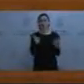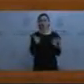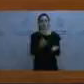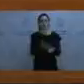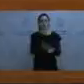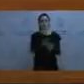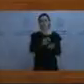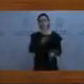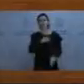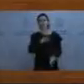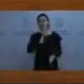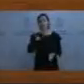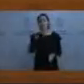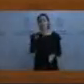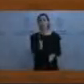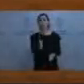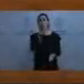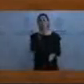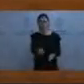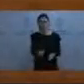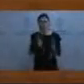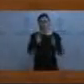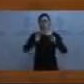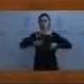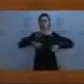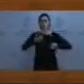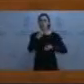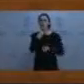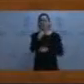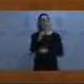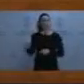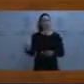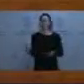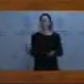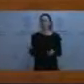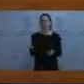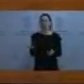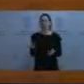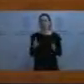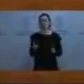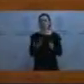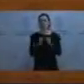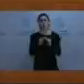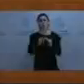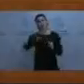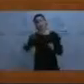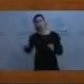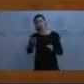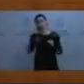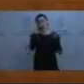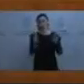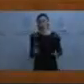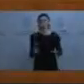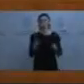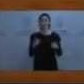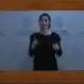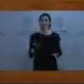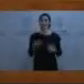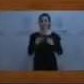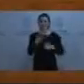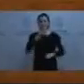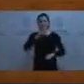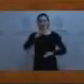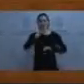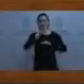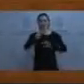cardiología. El caso es que ustedes lo negaron con una mano, trataban de arreglarlo con la otra y para ello modificaron el